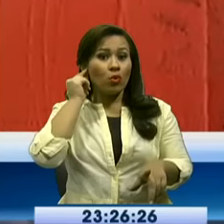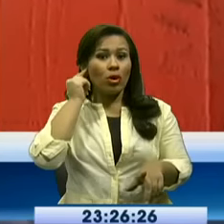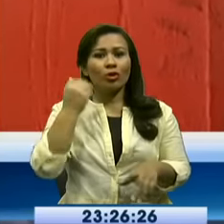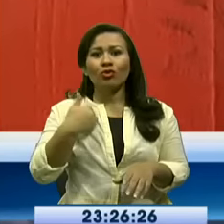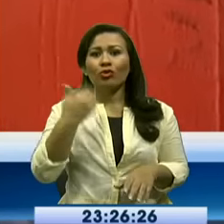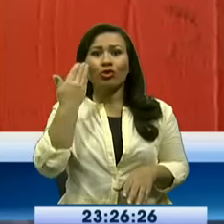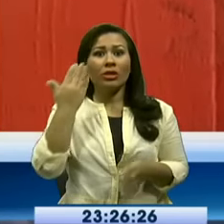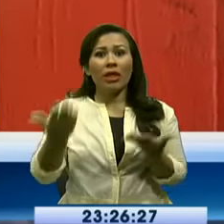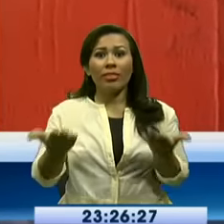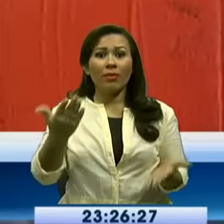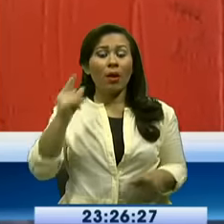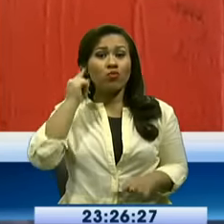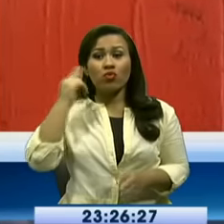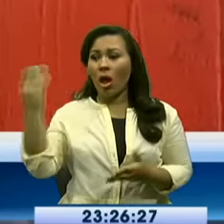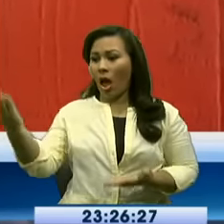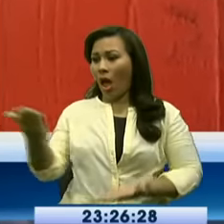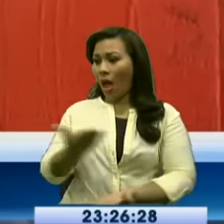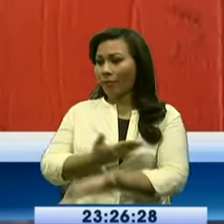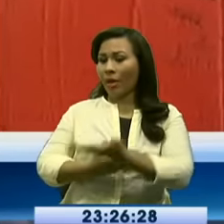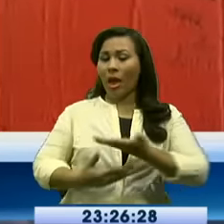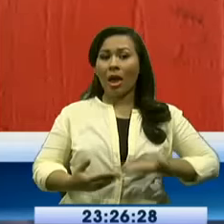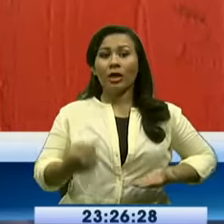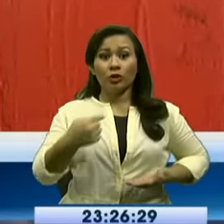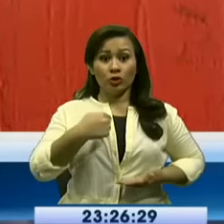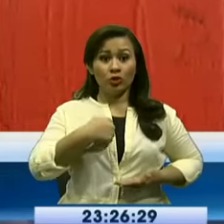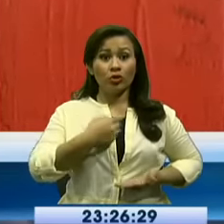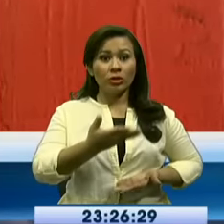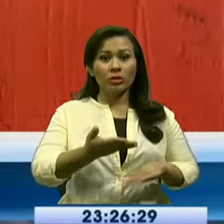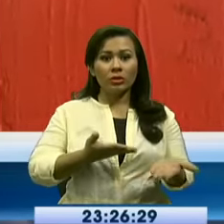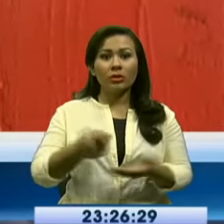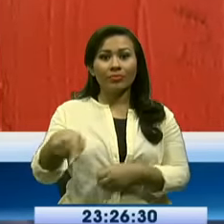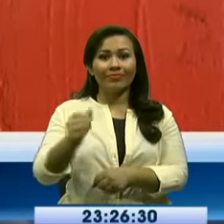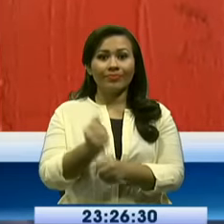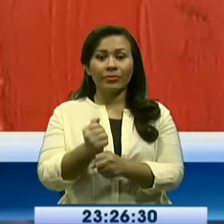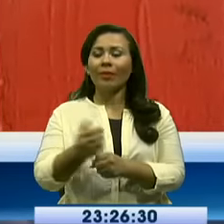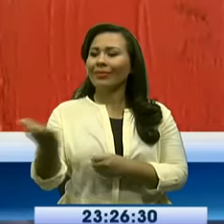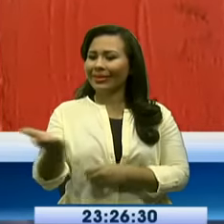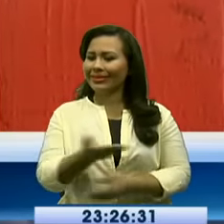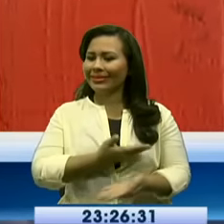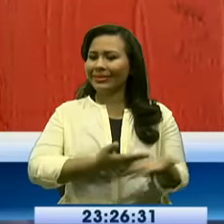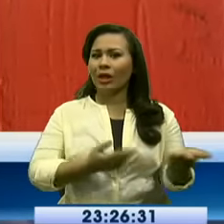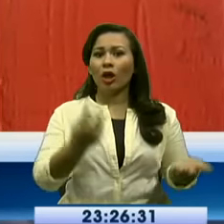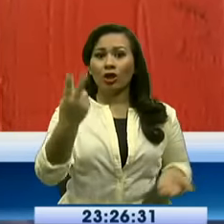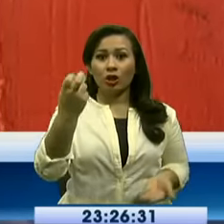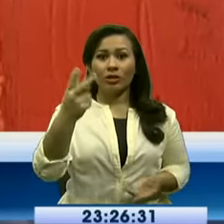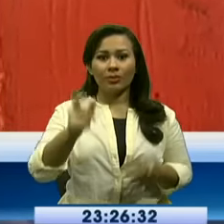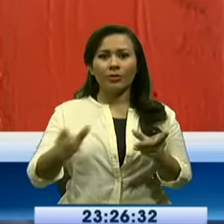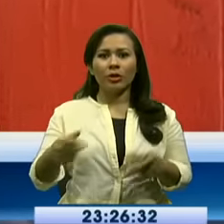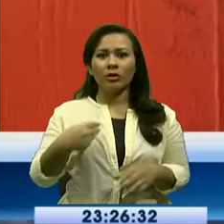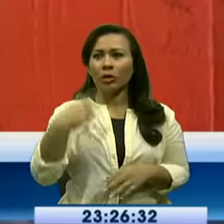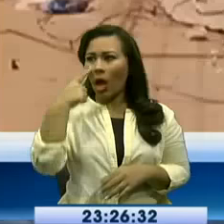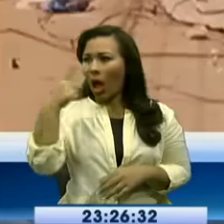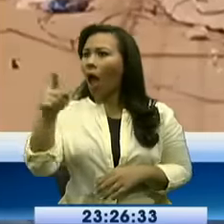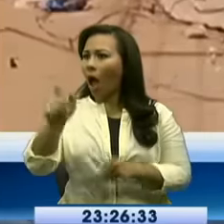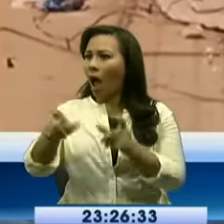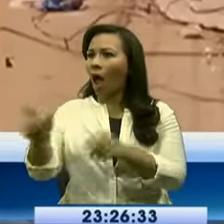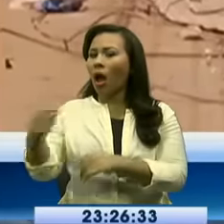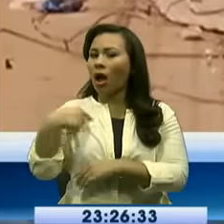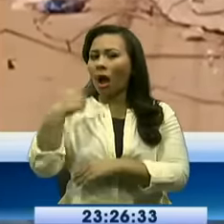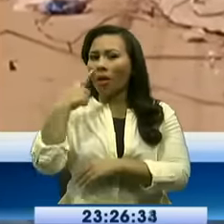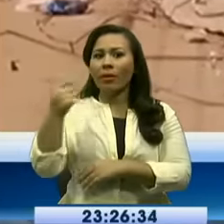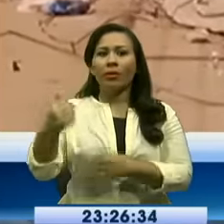recibido más gente. Yo con los que estaban ahí, al otro día vine, los encontré en la calle, ya vi que estaban vivos ellos. Más